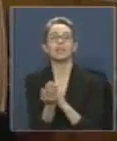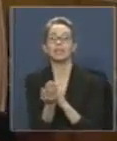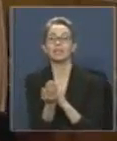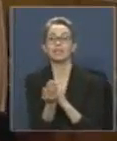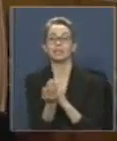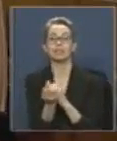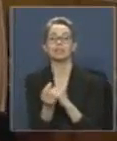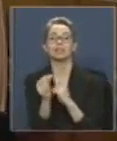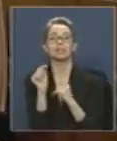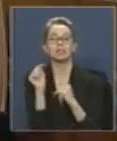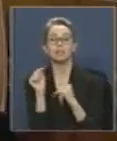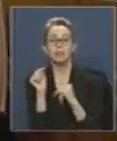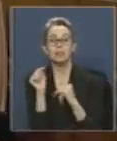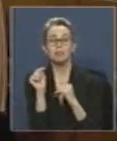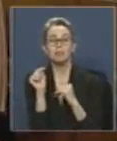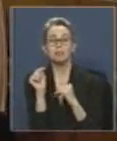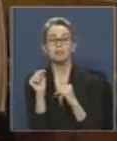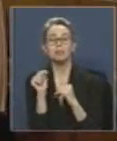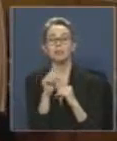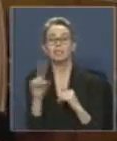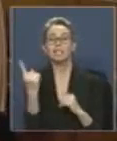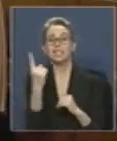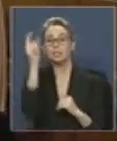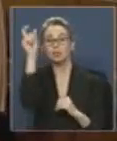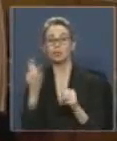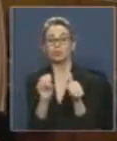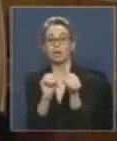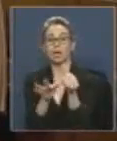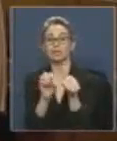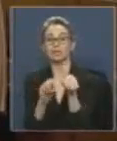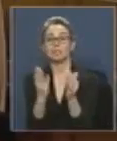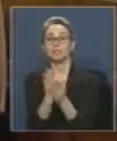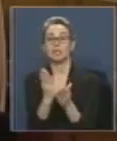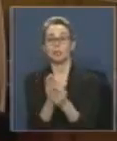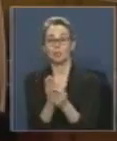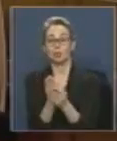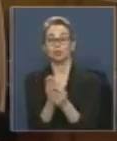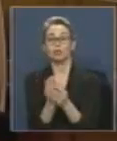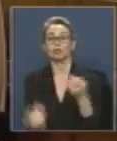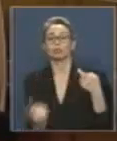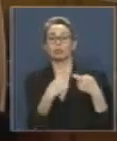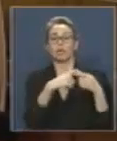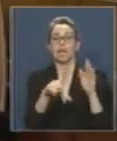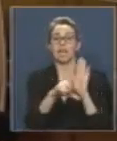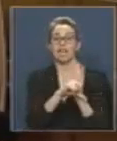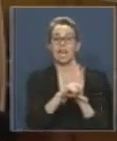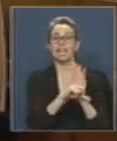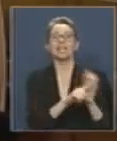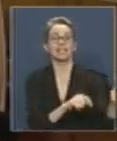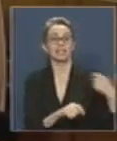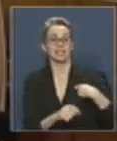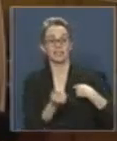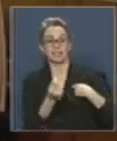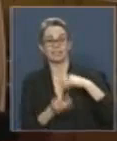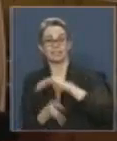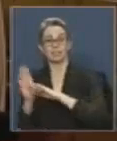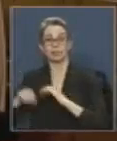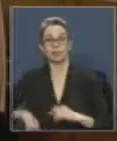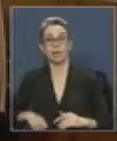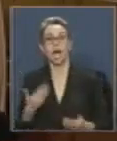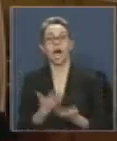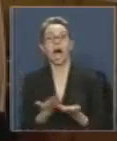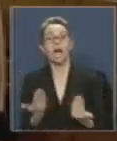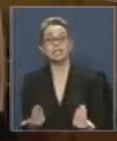retiro? Ninguno. Ningún asistente de la educación que se ha acogido a la ley por incentivo al retiro ha recibido hasta ahora